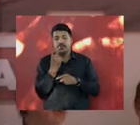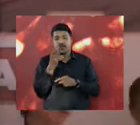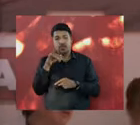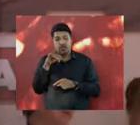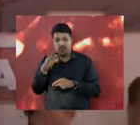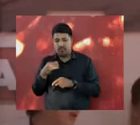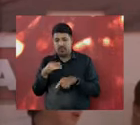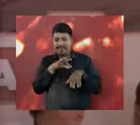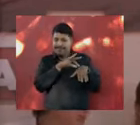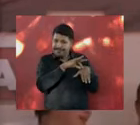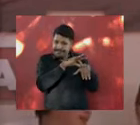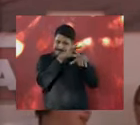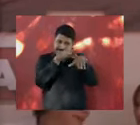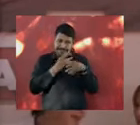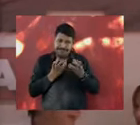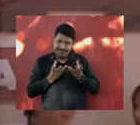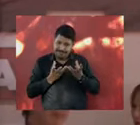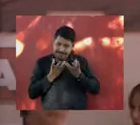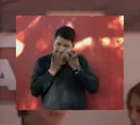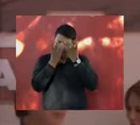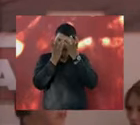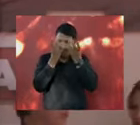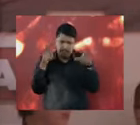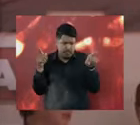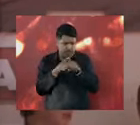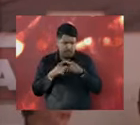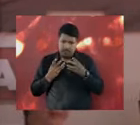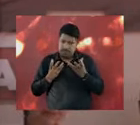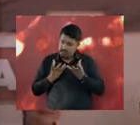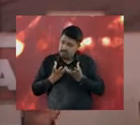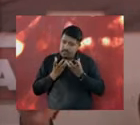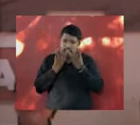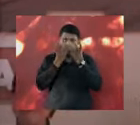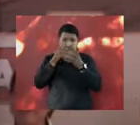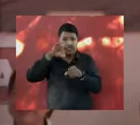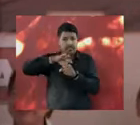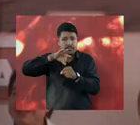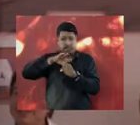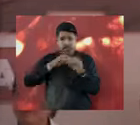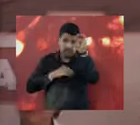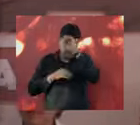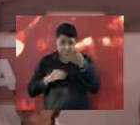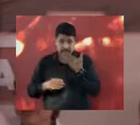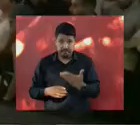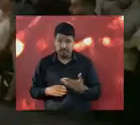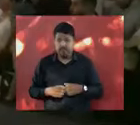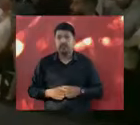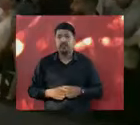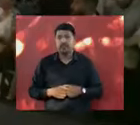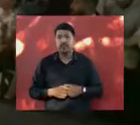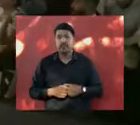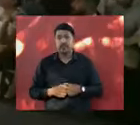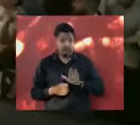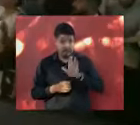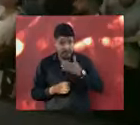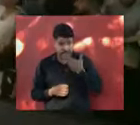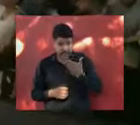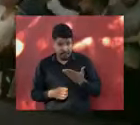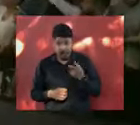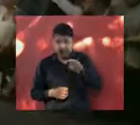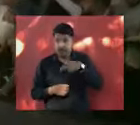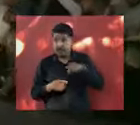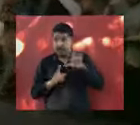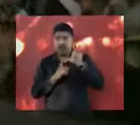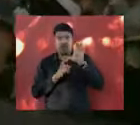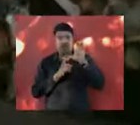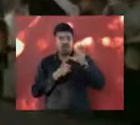o van a votar todos juntos al mismo tiempo. ¿Les parece bien? A ver, ¿quién va a ser su comité de